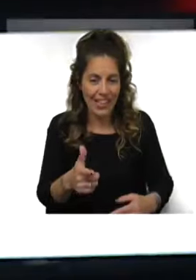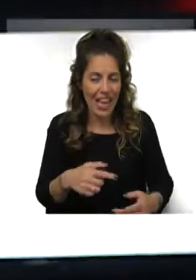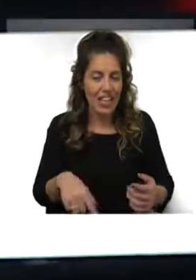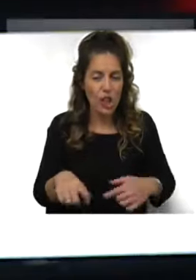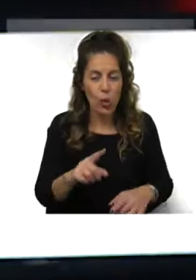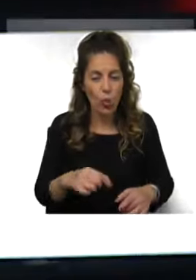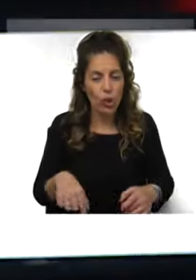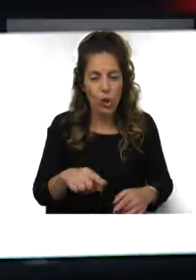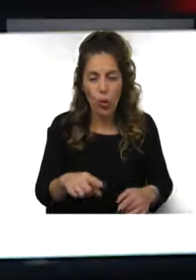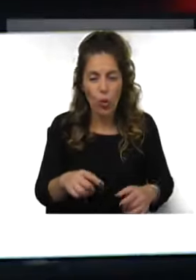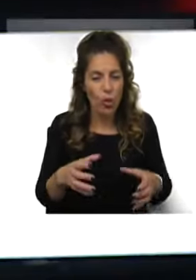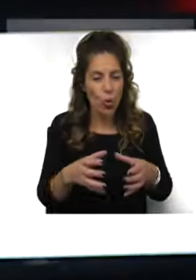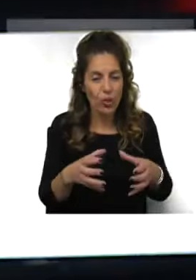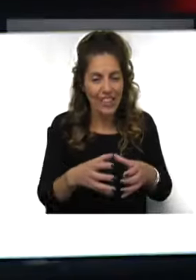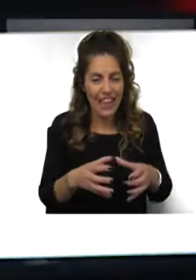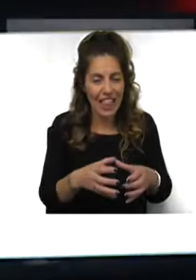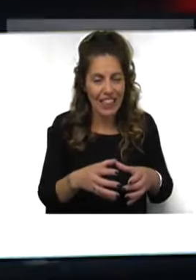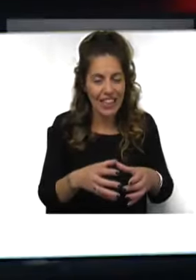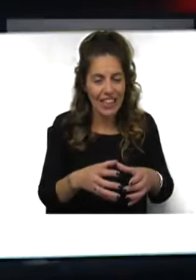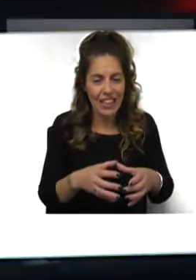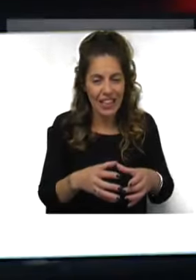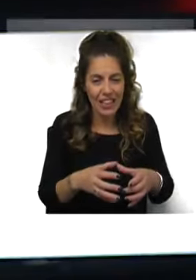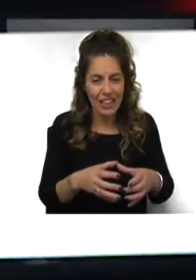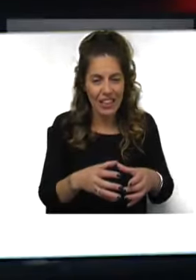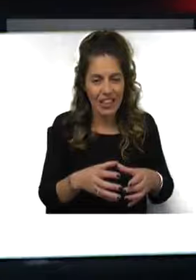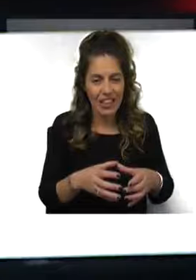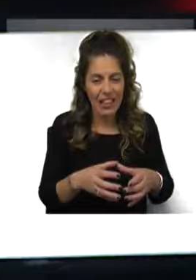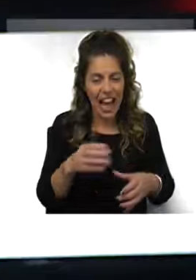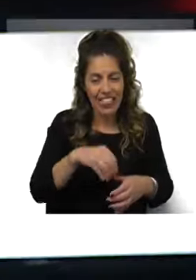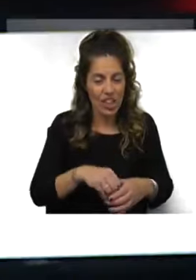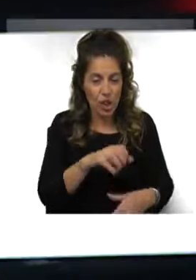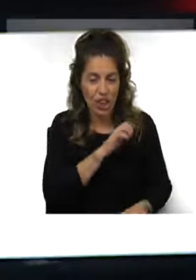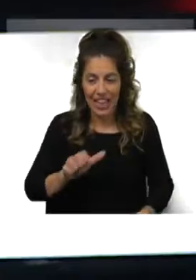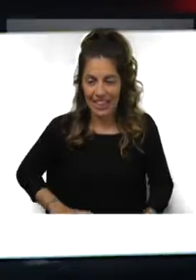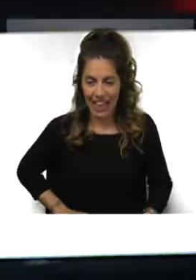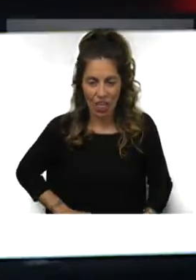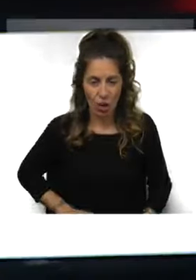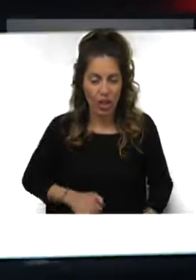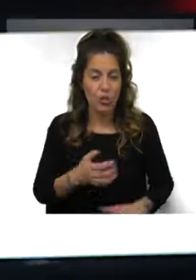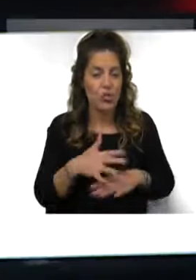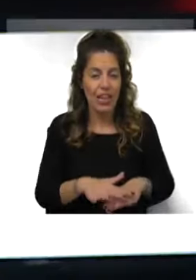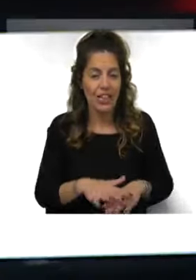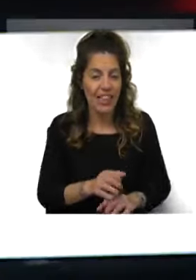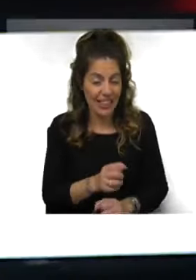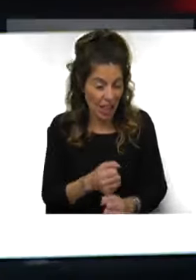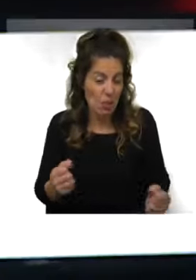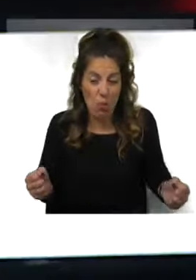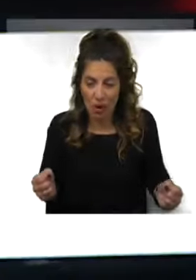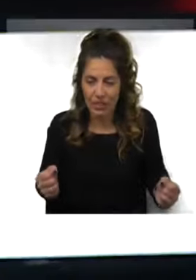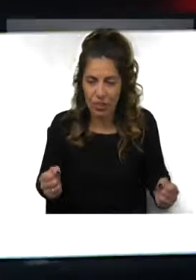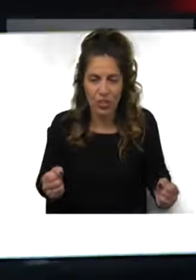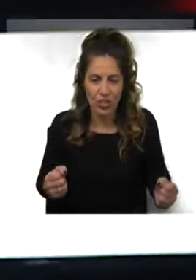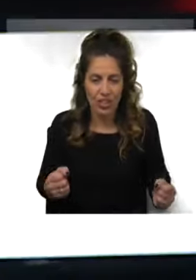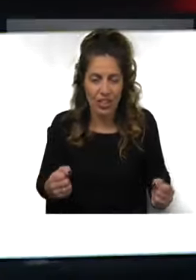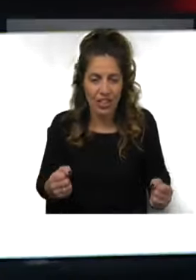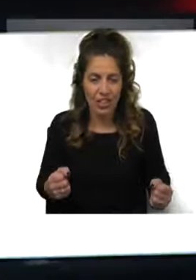este unidad ejecutora eh que que sus integrantes eh estén dispuestos a